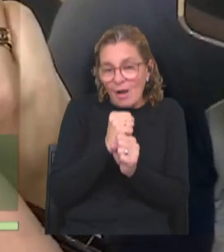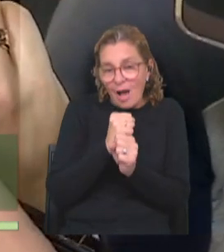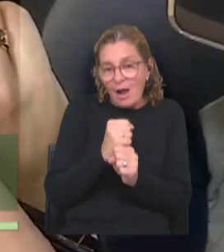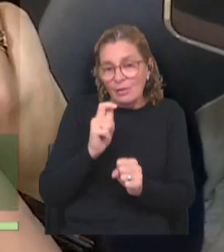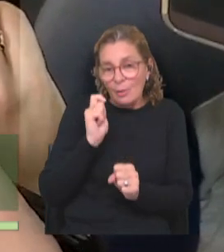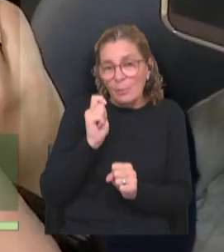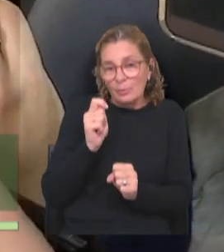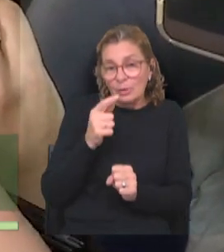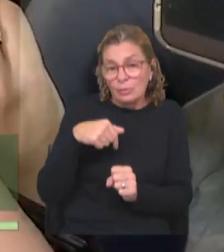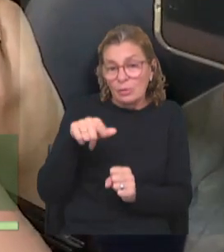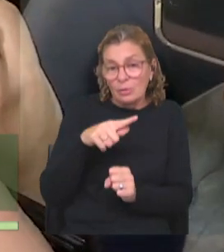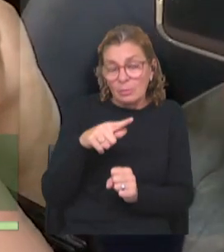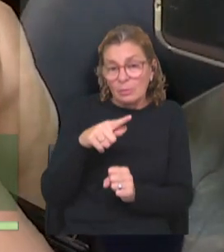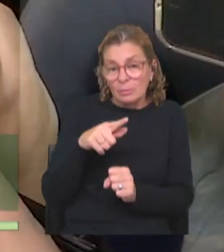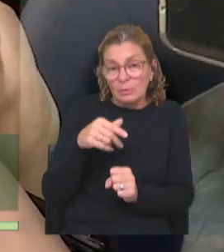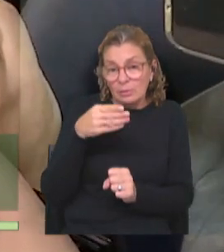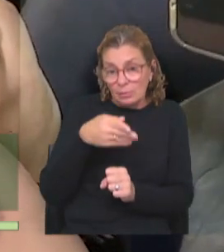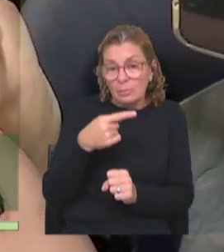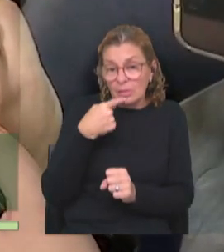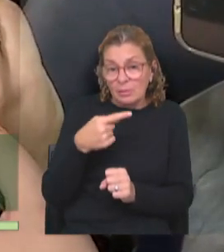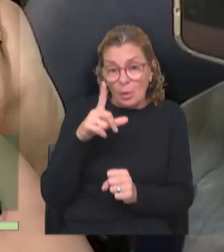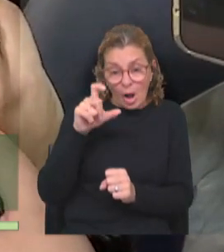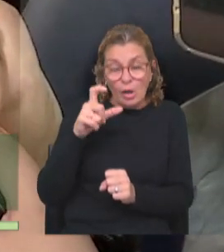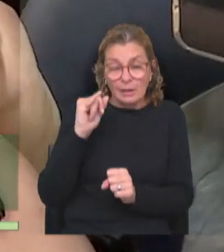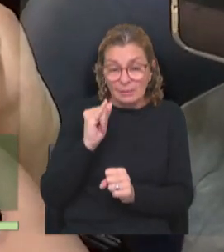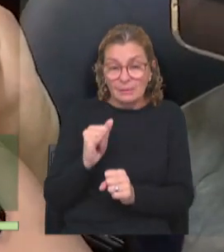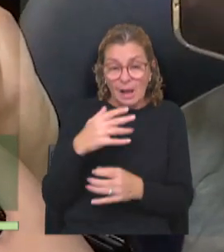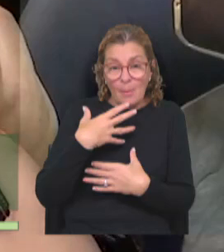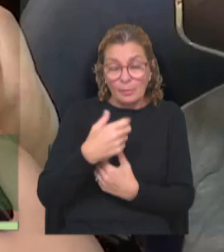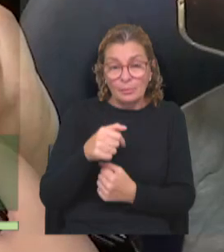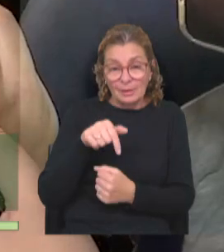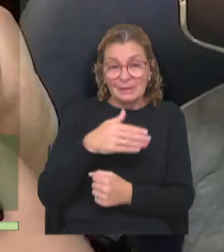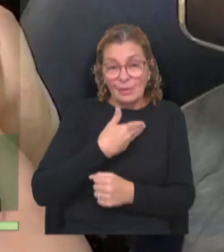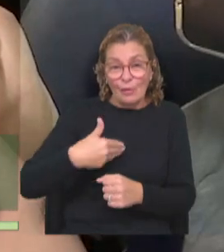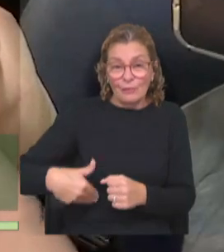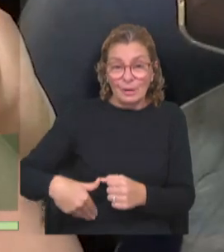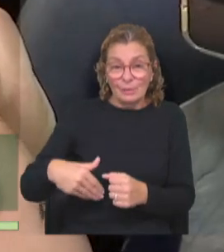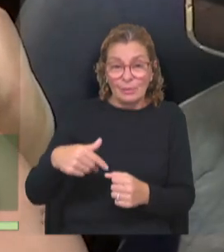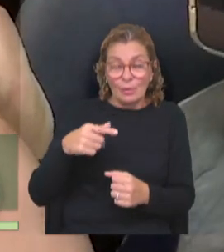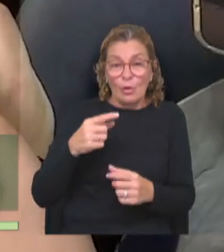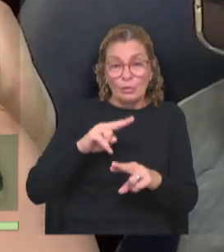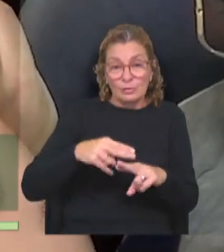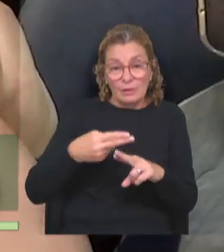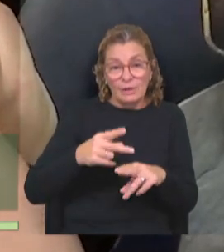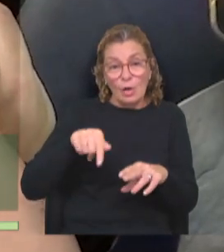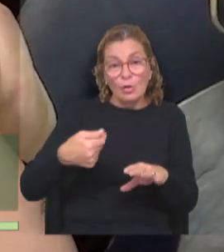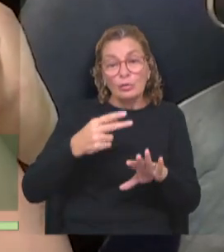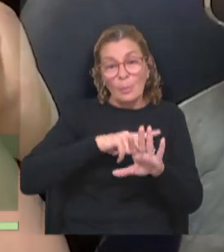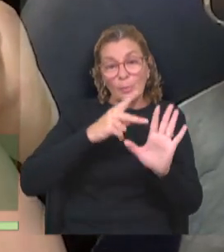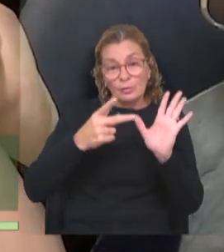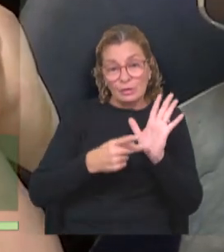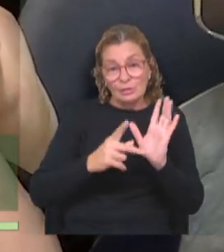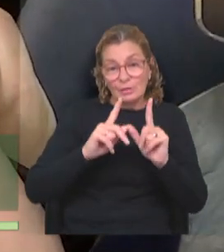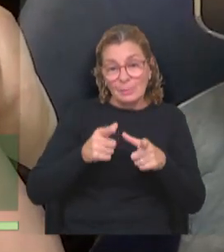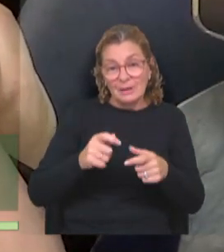Así que somos totalmente partidarios de esa lógica. En este gobierno hubo nuevamente otro proyecto que también